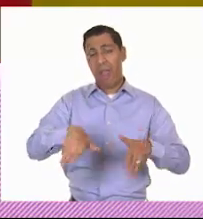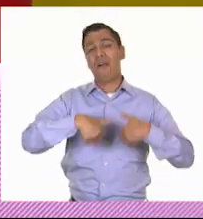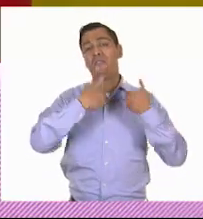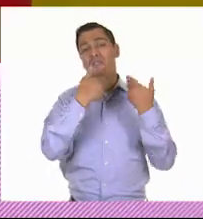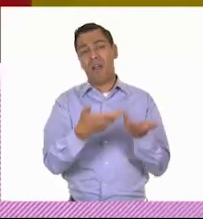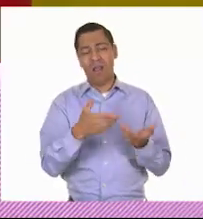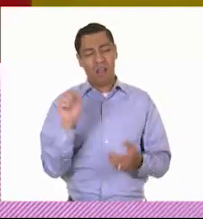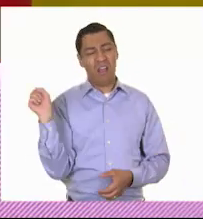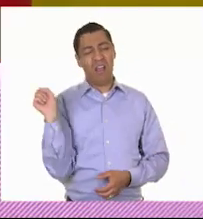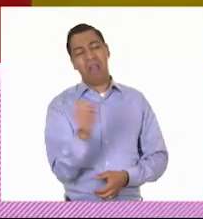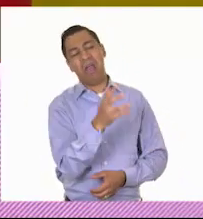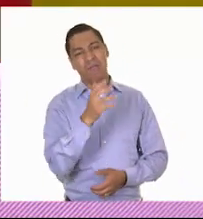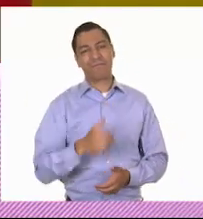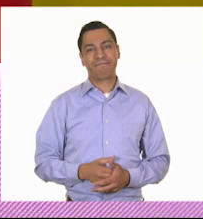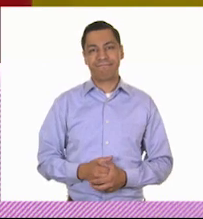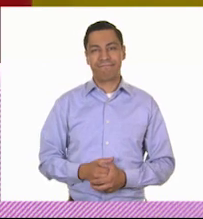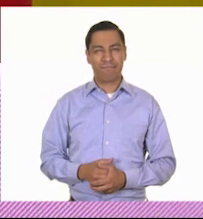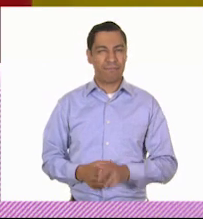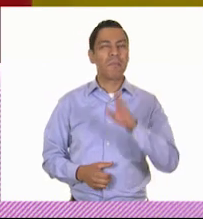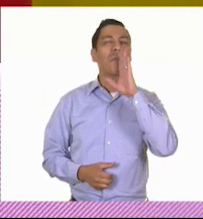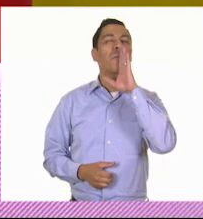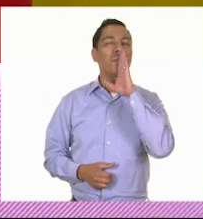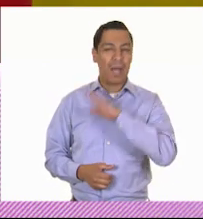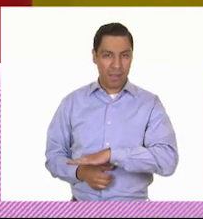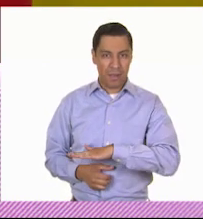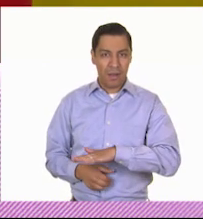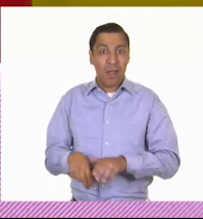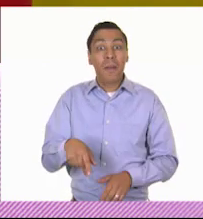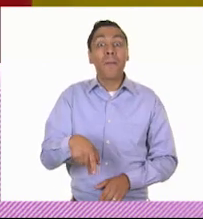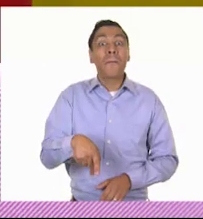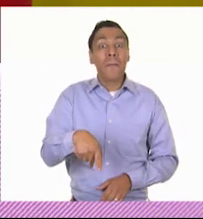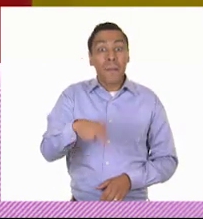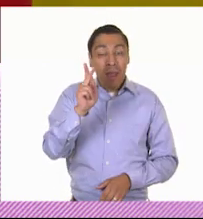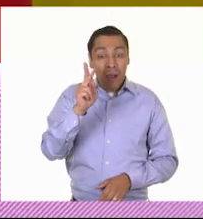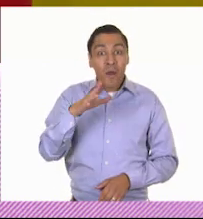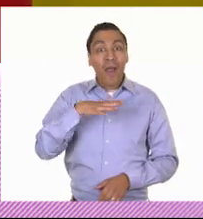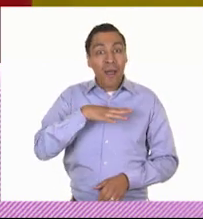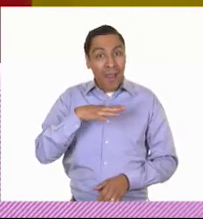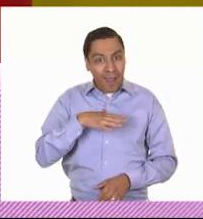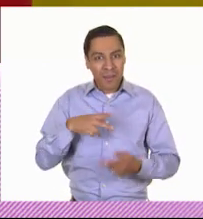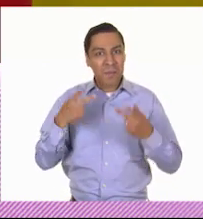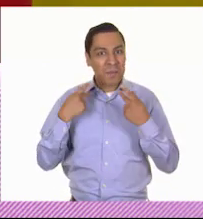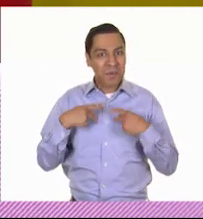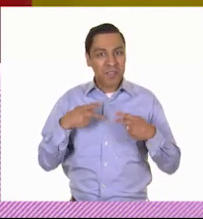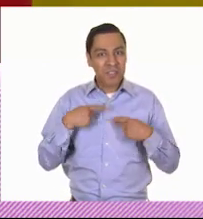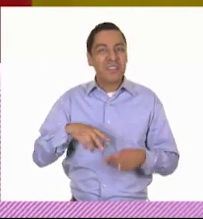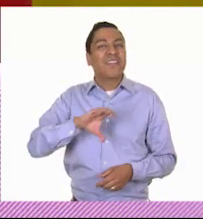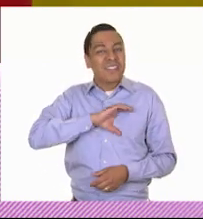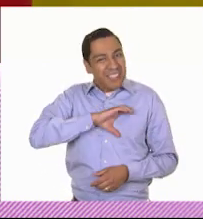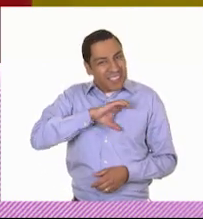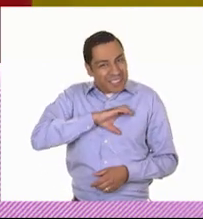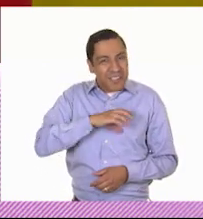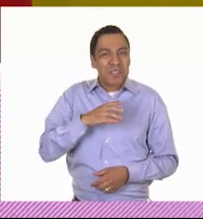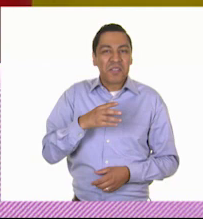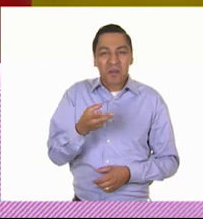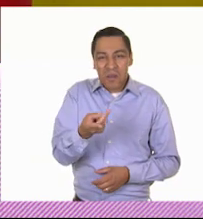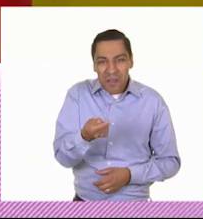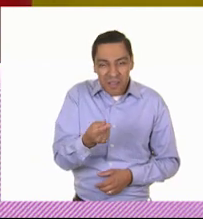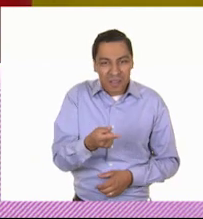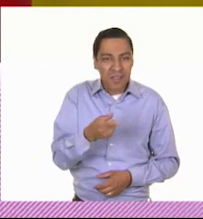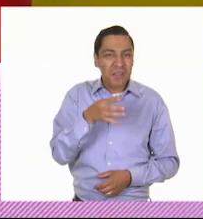bueno saber que hay personas que sí quieren a sus mascotas y